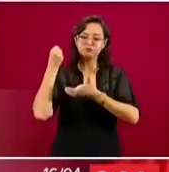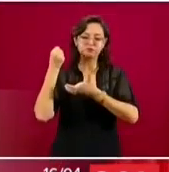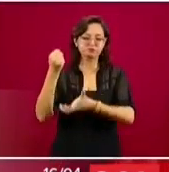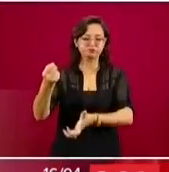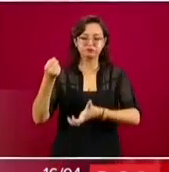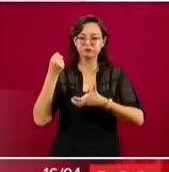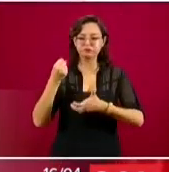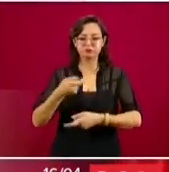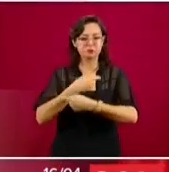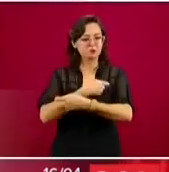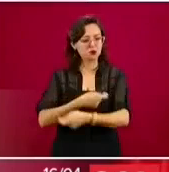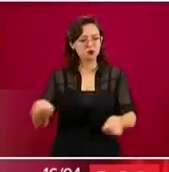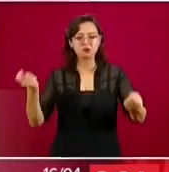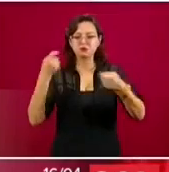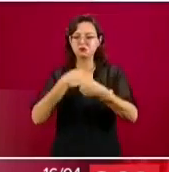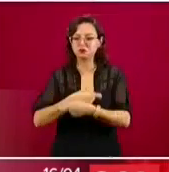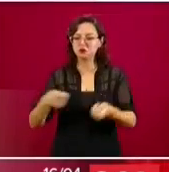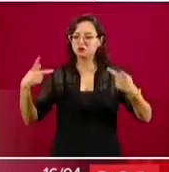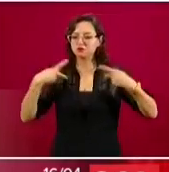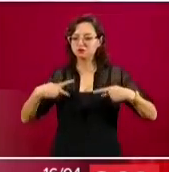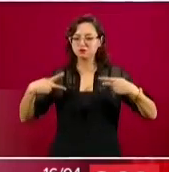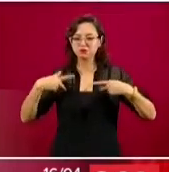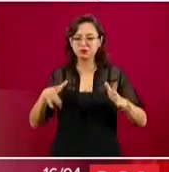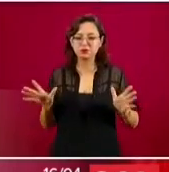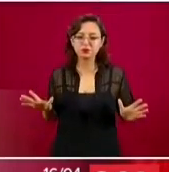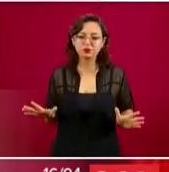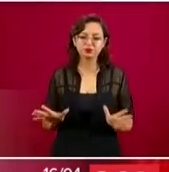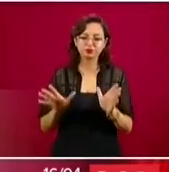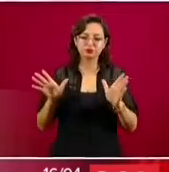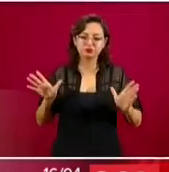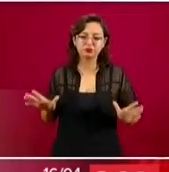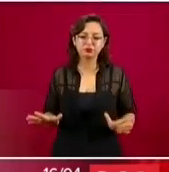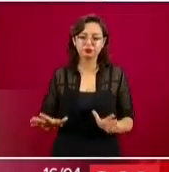público al pueblo.